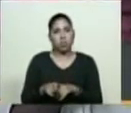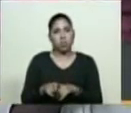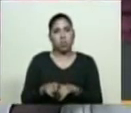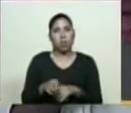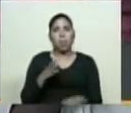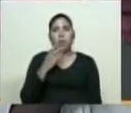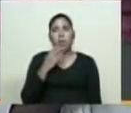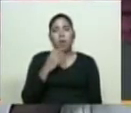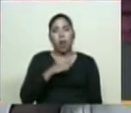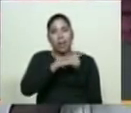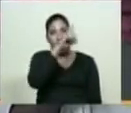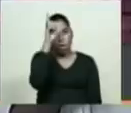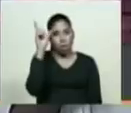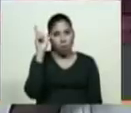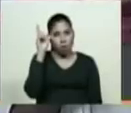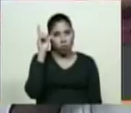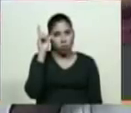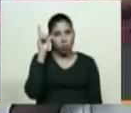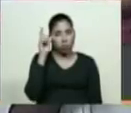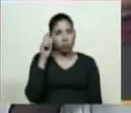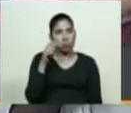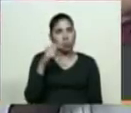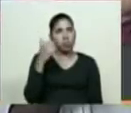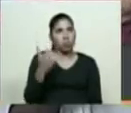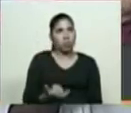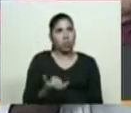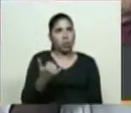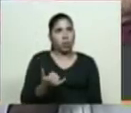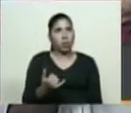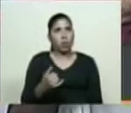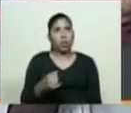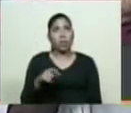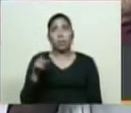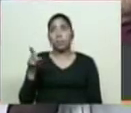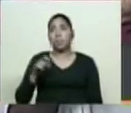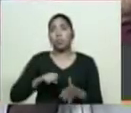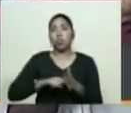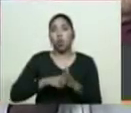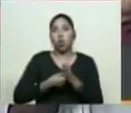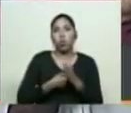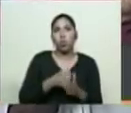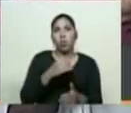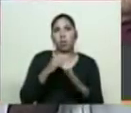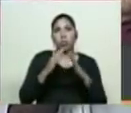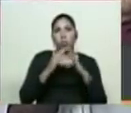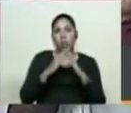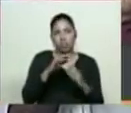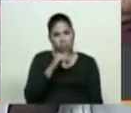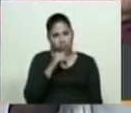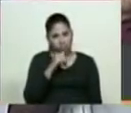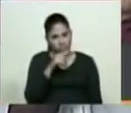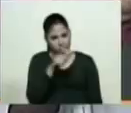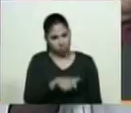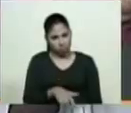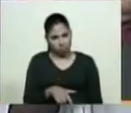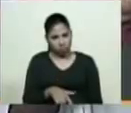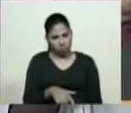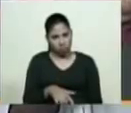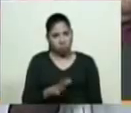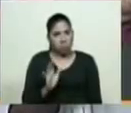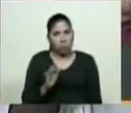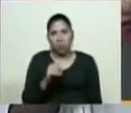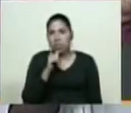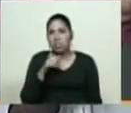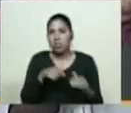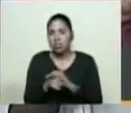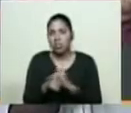López. Nos enteramos ahora que lo están torturando en su casa. ¿Vio usted saber quién lo tortura en su casa? Los que tienen acceso a esa casa.